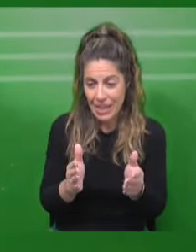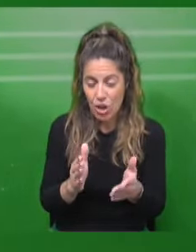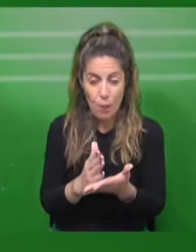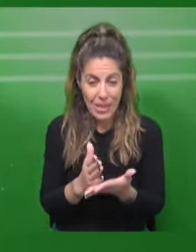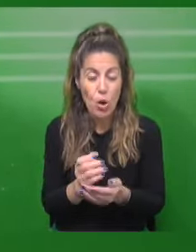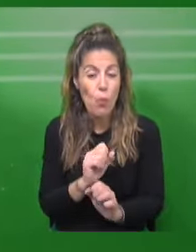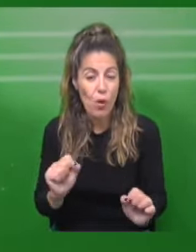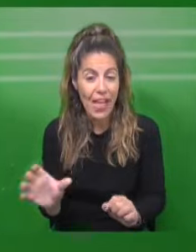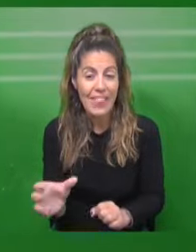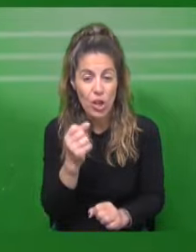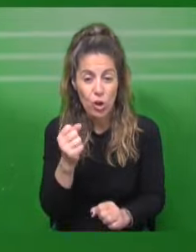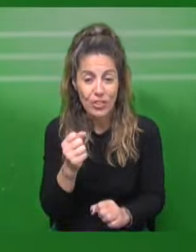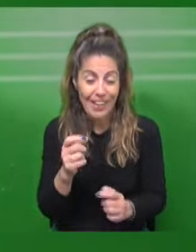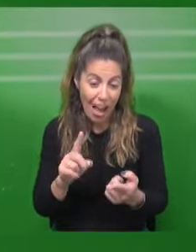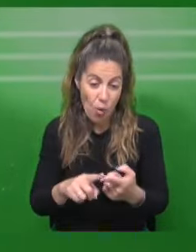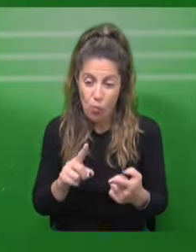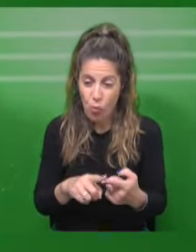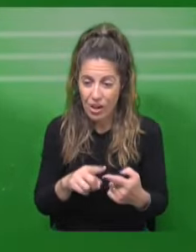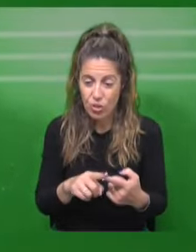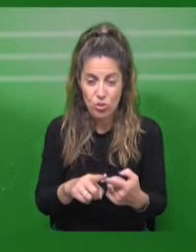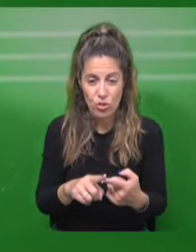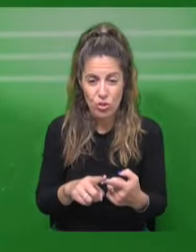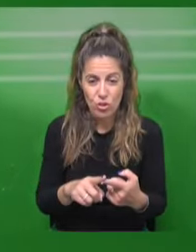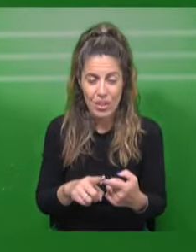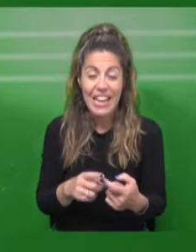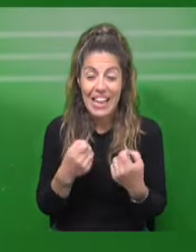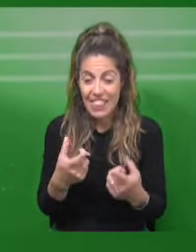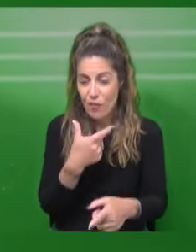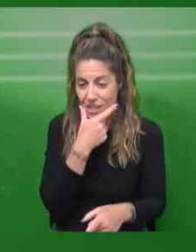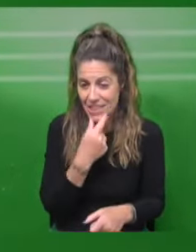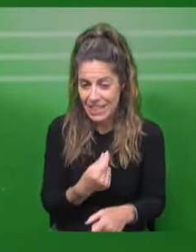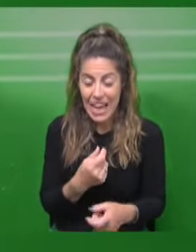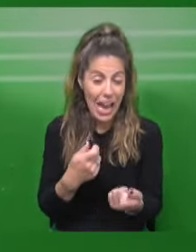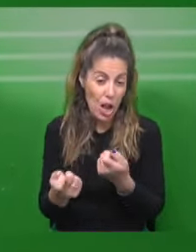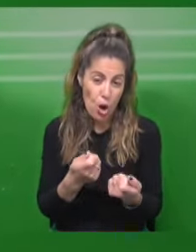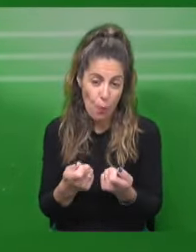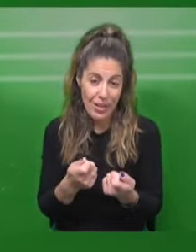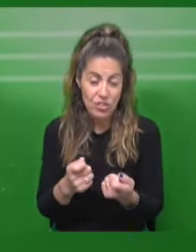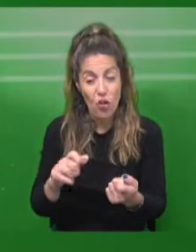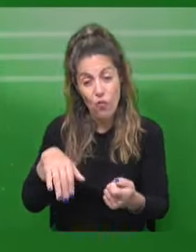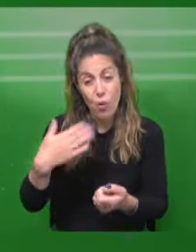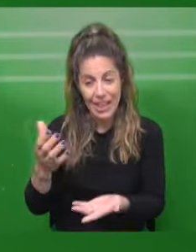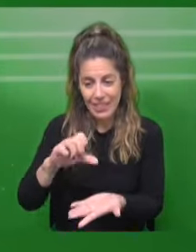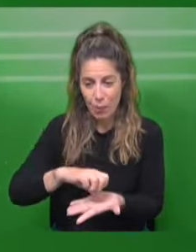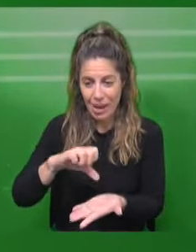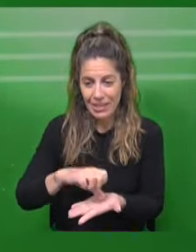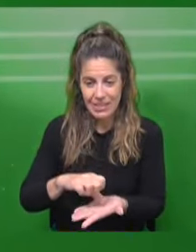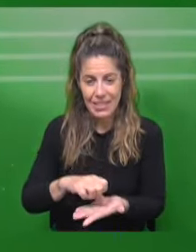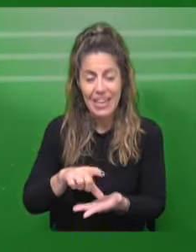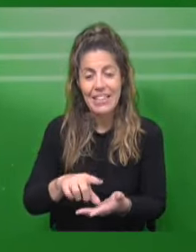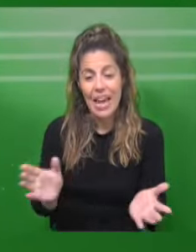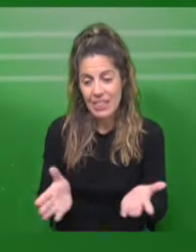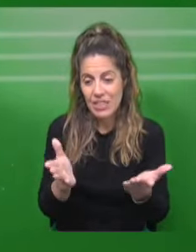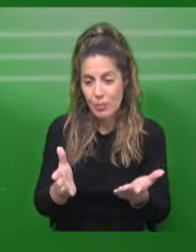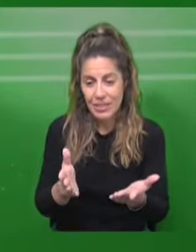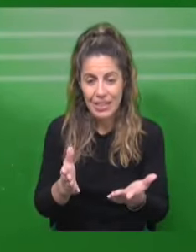encontrar arreglos y acuerdos que faciliten el comercio transfronterizo Y de esa manera dinamizar esos